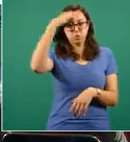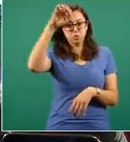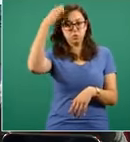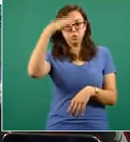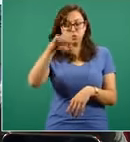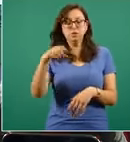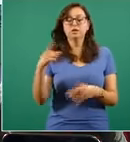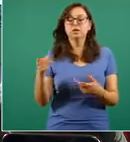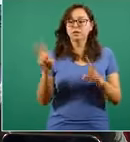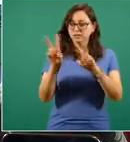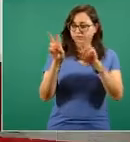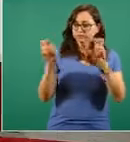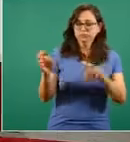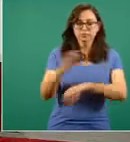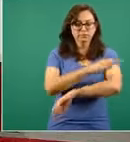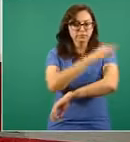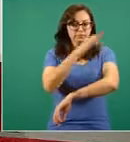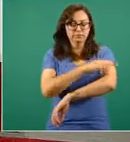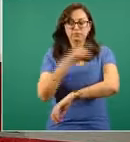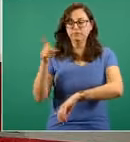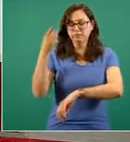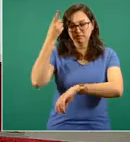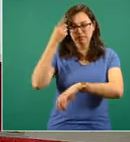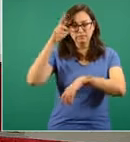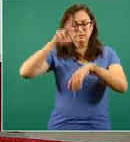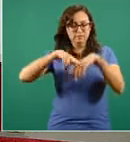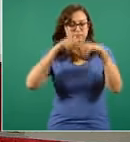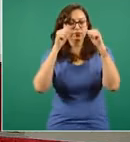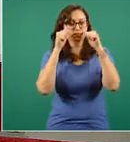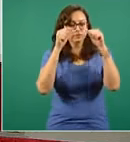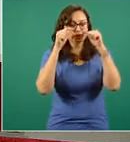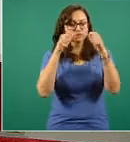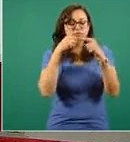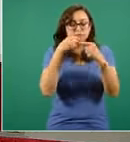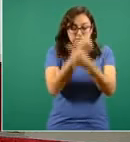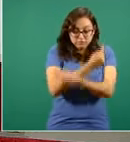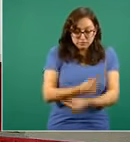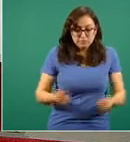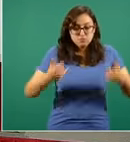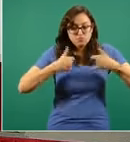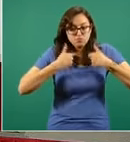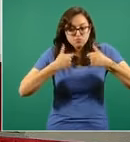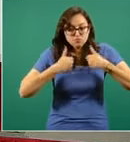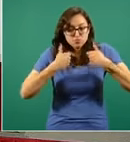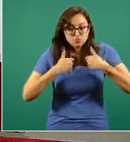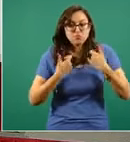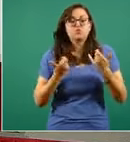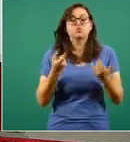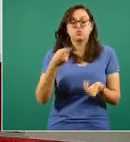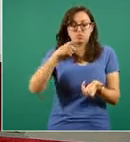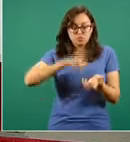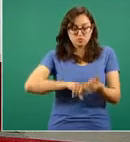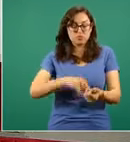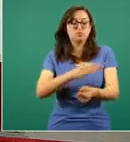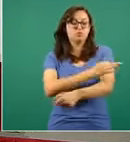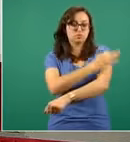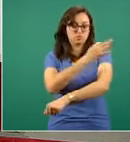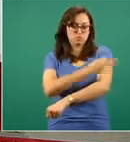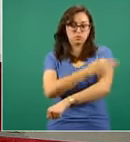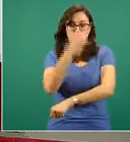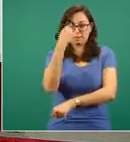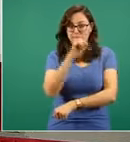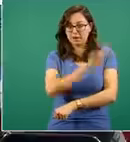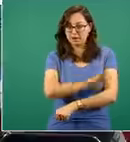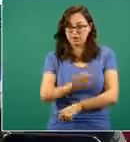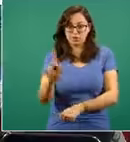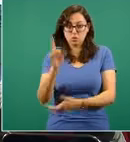es precisamente el director del programa de atención a la salud de la infancia y la adolescencia, donde está anidado el programa de vacunación universal,